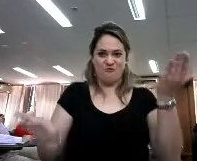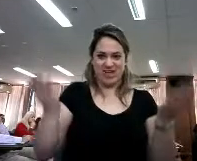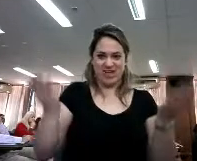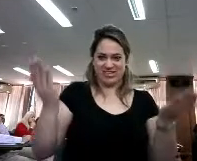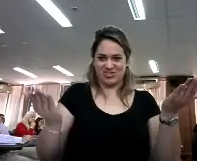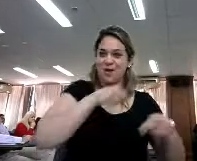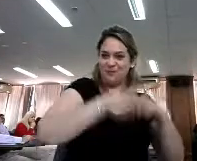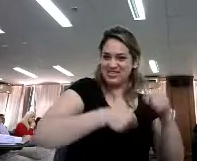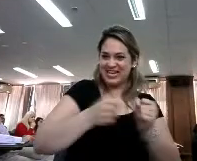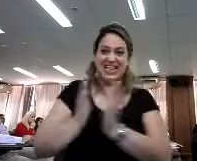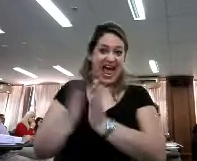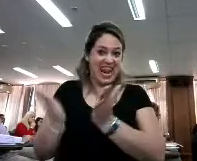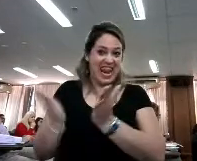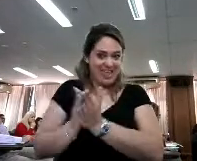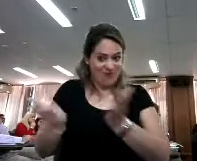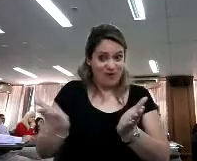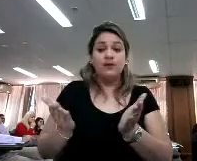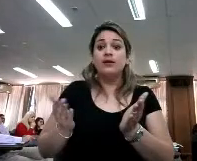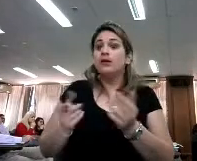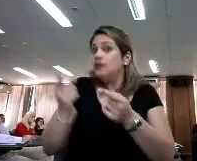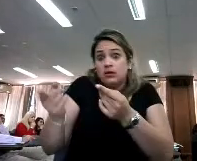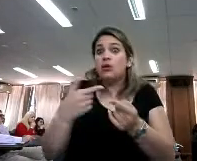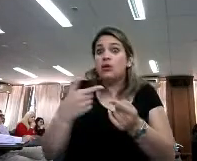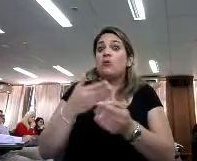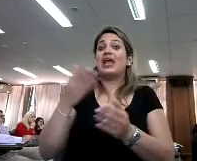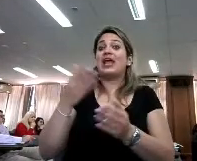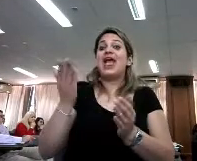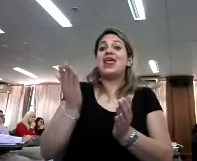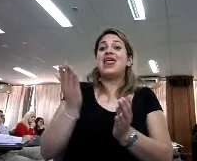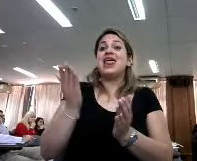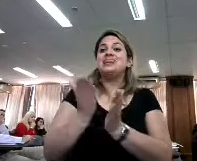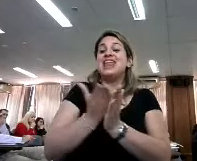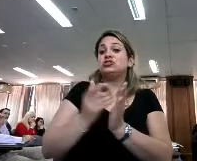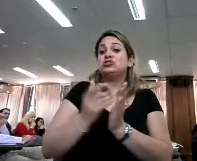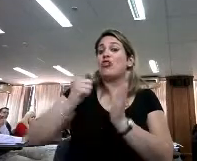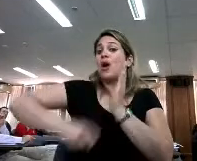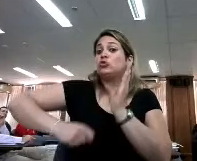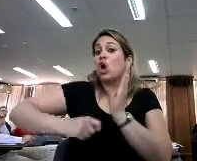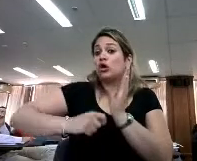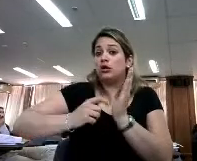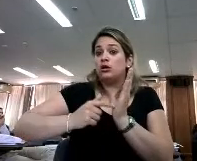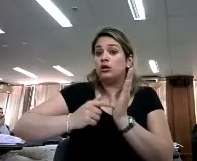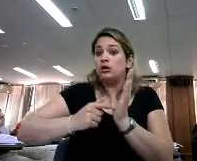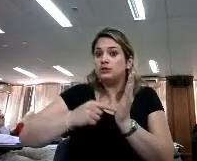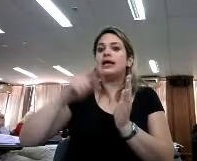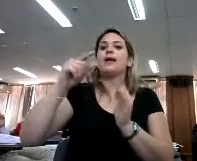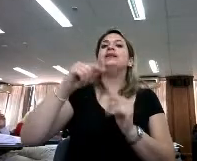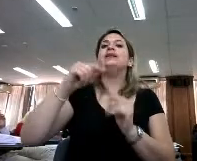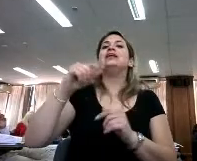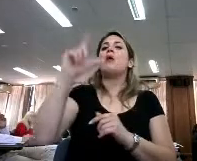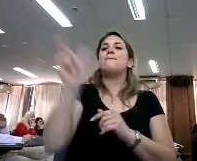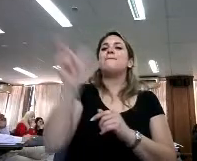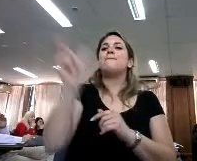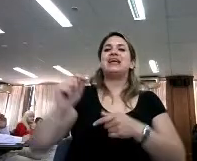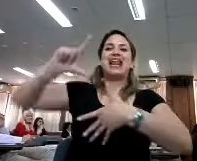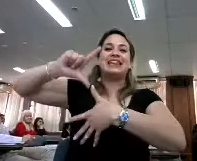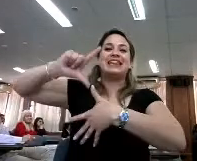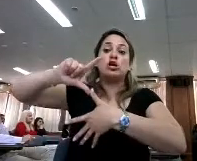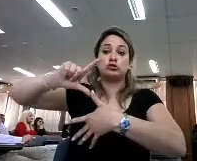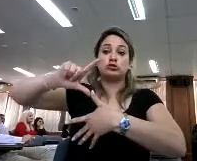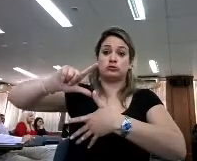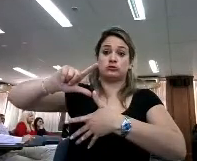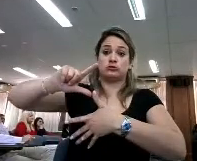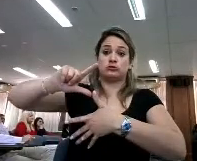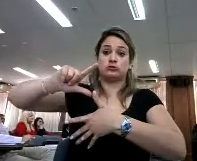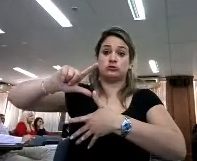sistema de derechos de autor se basa, estoy hablando del sistema de nuestros países latinos, se basa en el reconocimiento